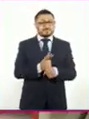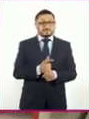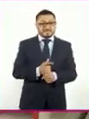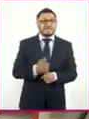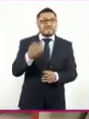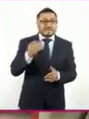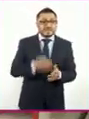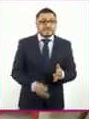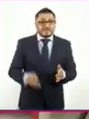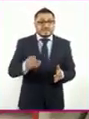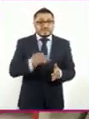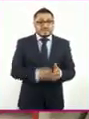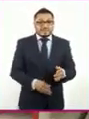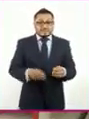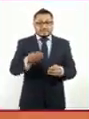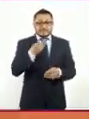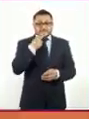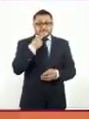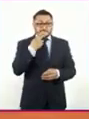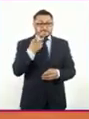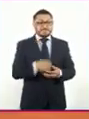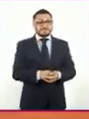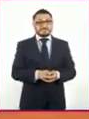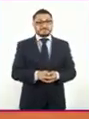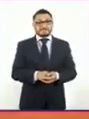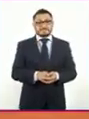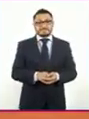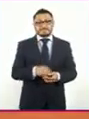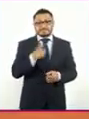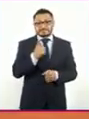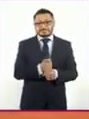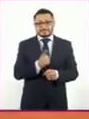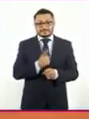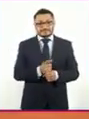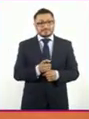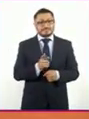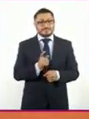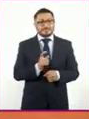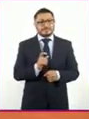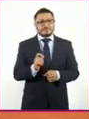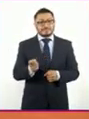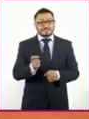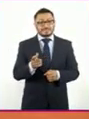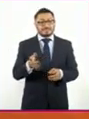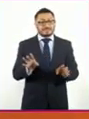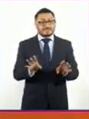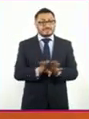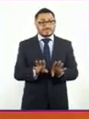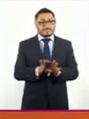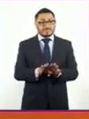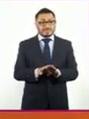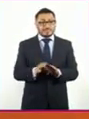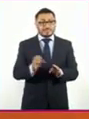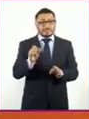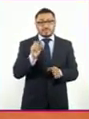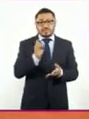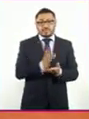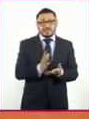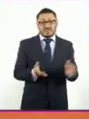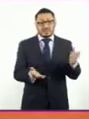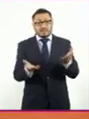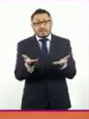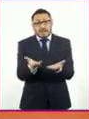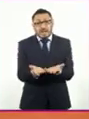hace falta implementarlo. Lo primero es que en lugar de solo doblar las hojas a la mitad